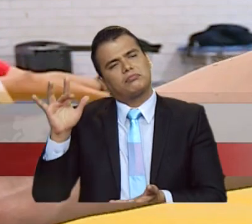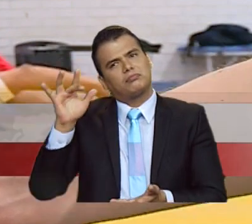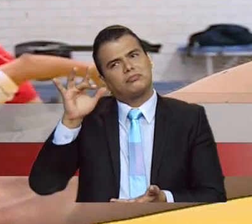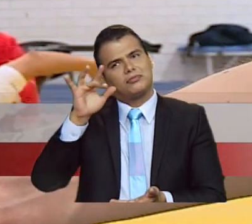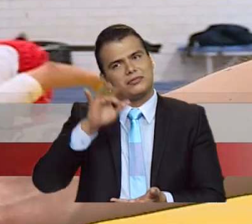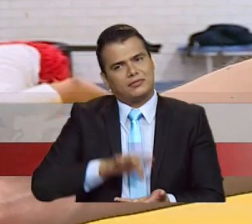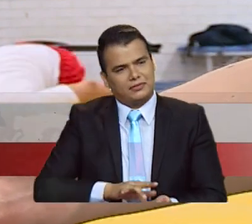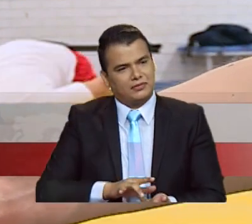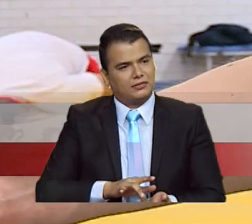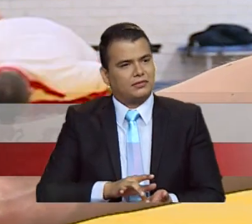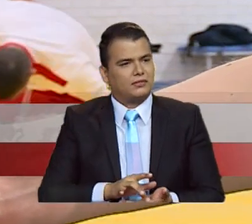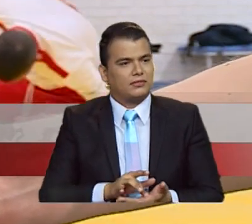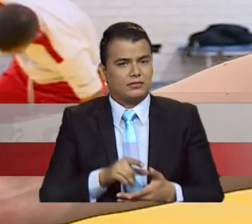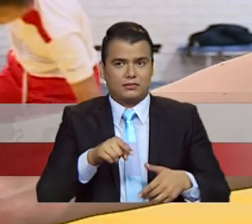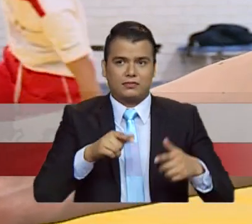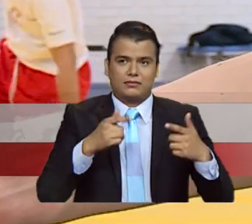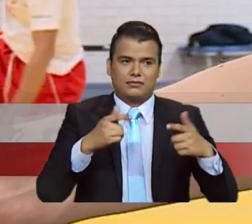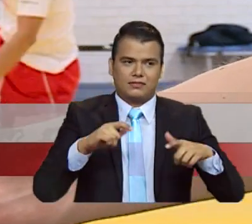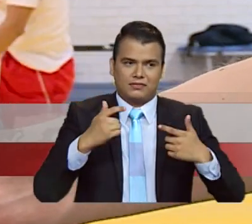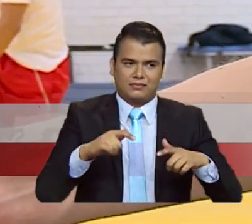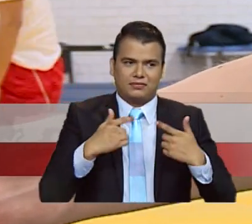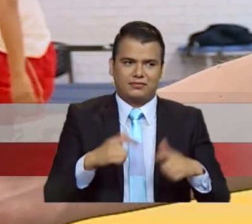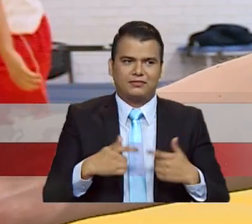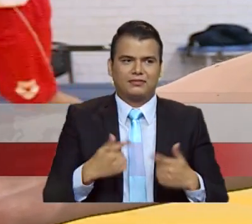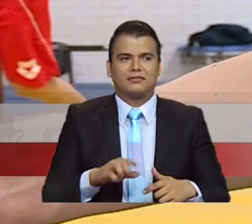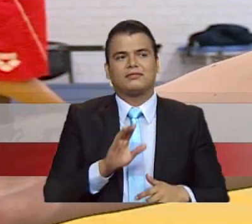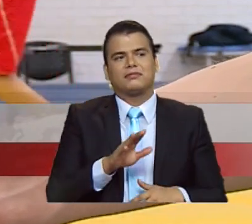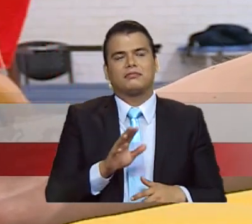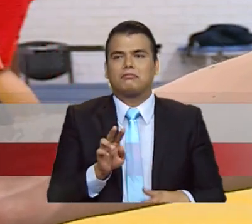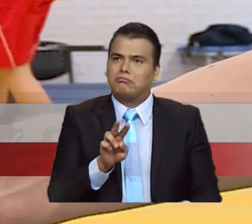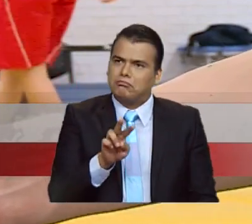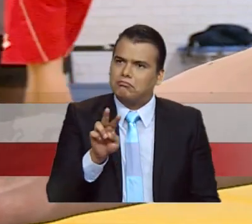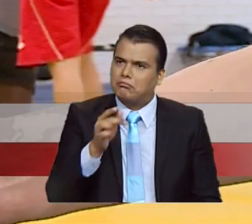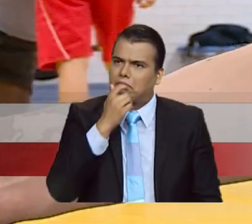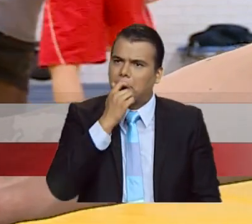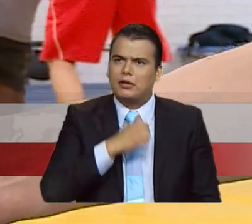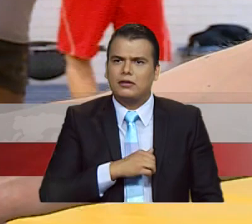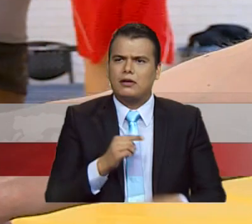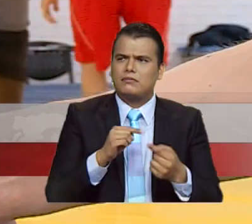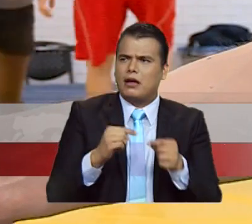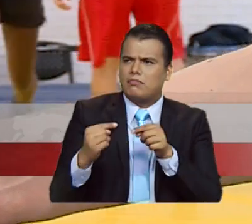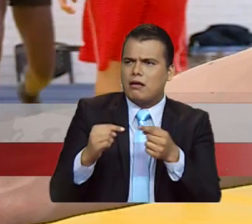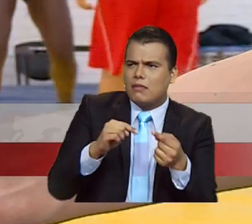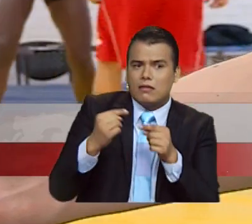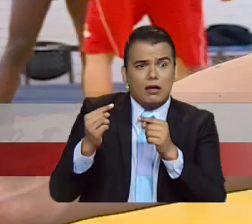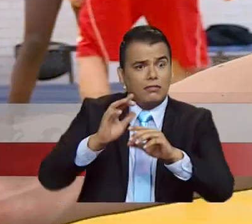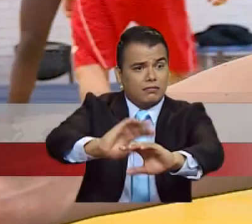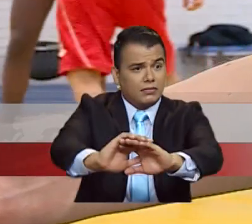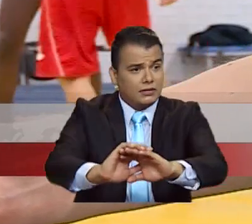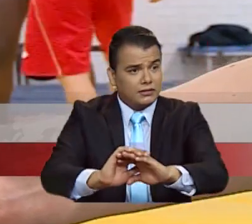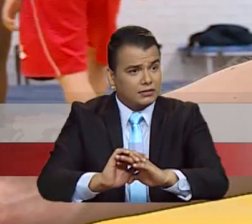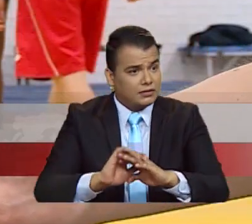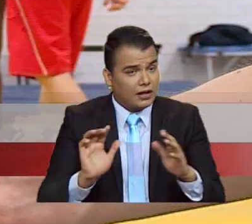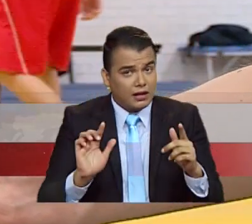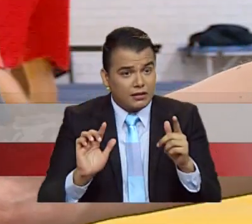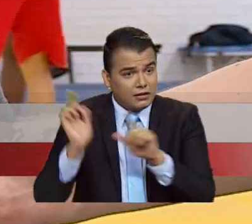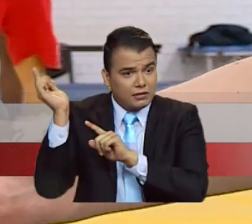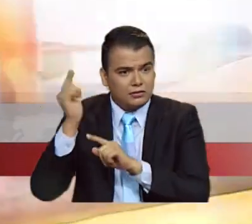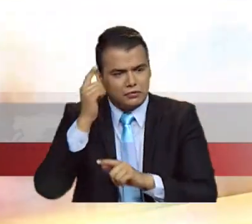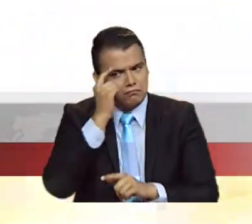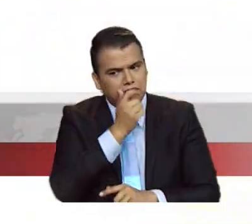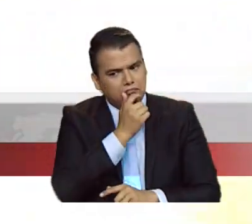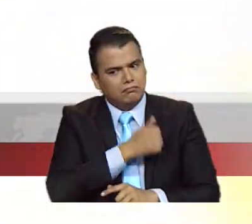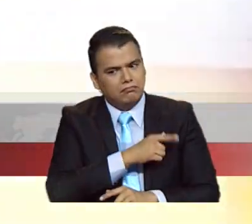aquí al Coliseo de Lucha, vimos todo un entrenamiento de lucha y cuando se terminó el entrenamiento hablamos